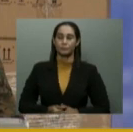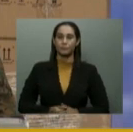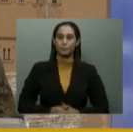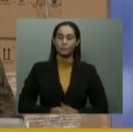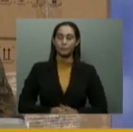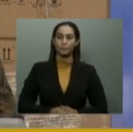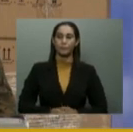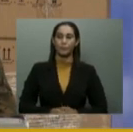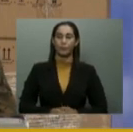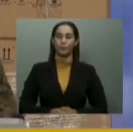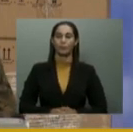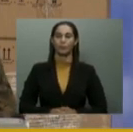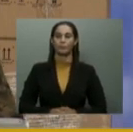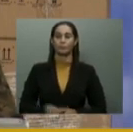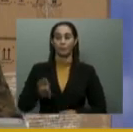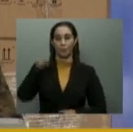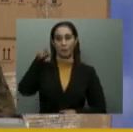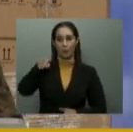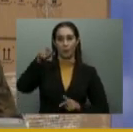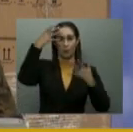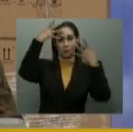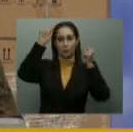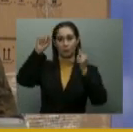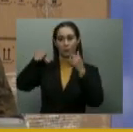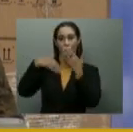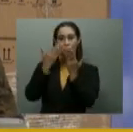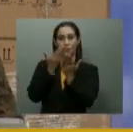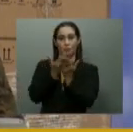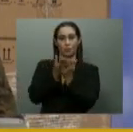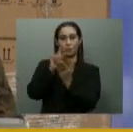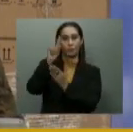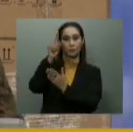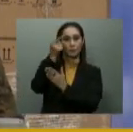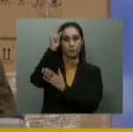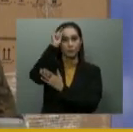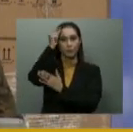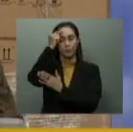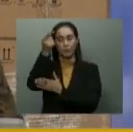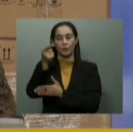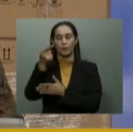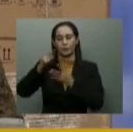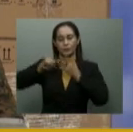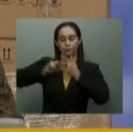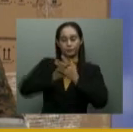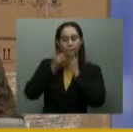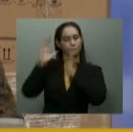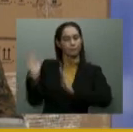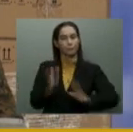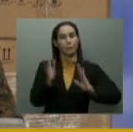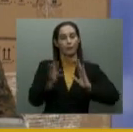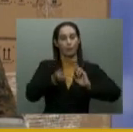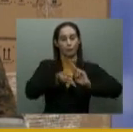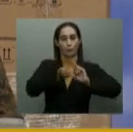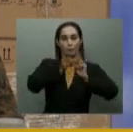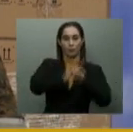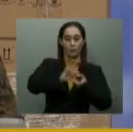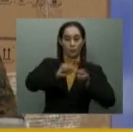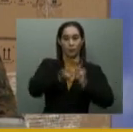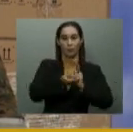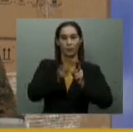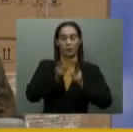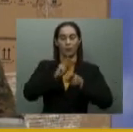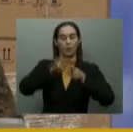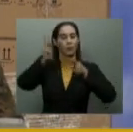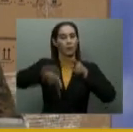imagínense es una enredadera tupida y usted con un bate tratando de mataron que va a pasar de lo que está dando para los ciegos y dañando la